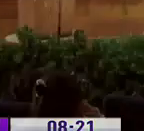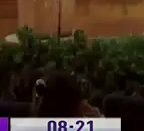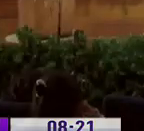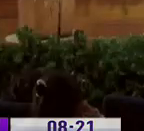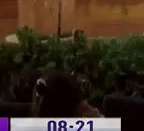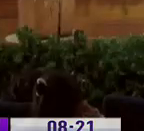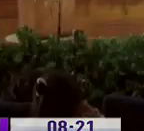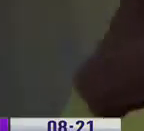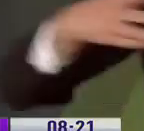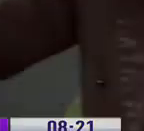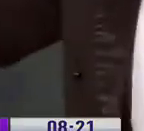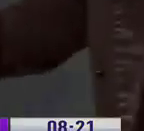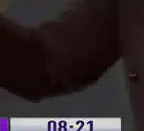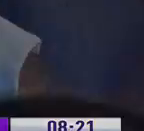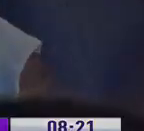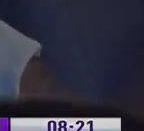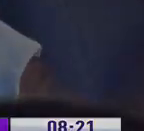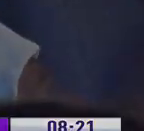tin.